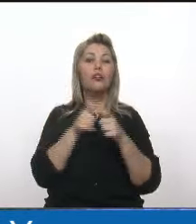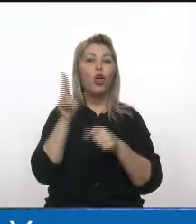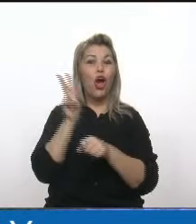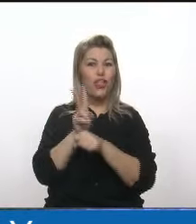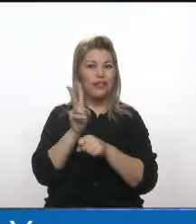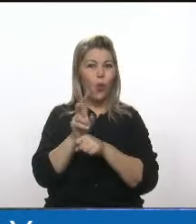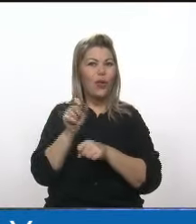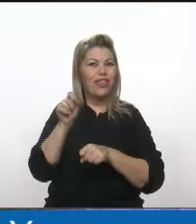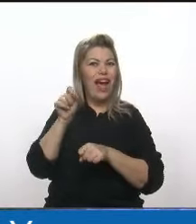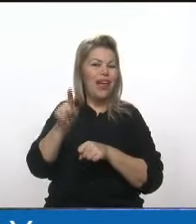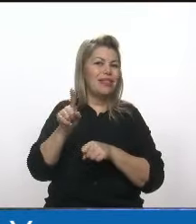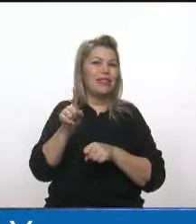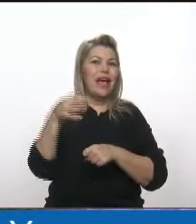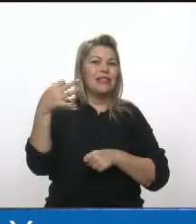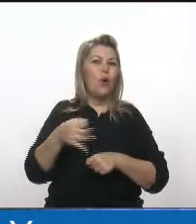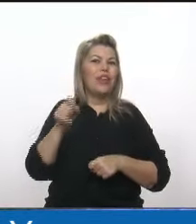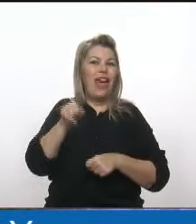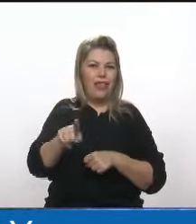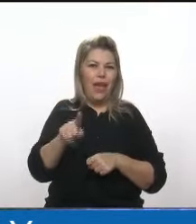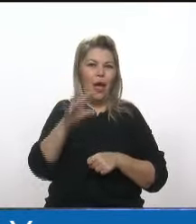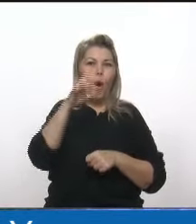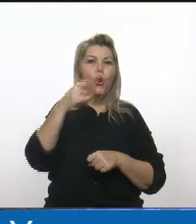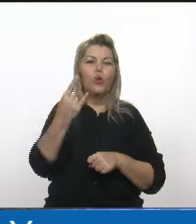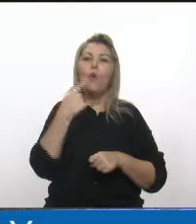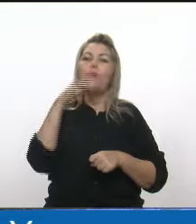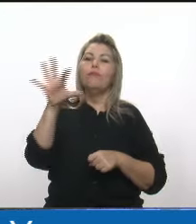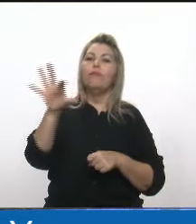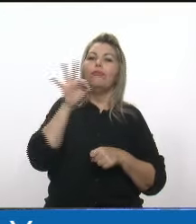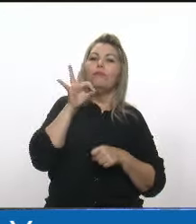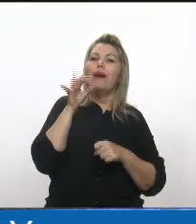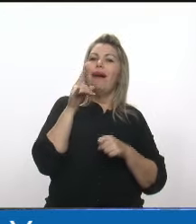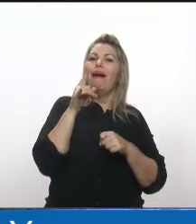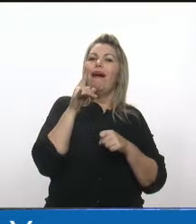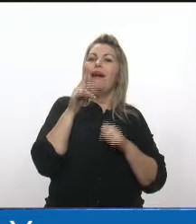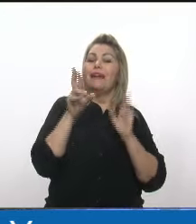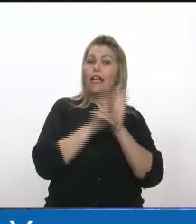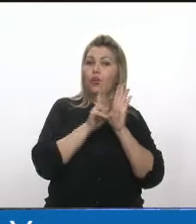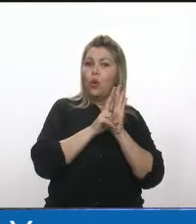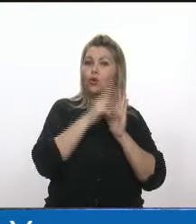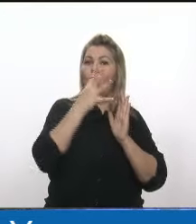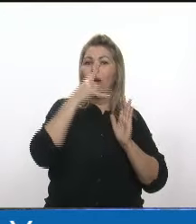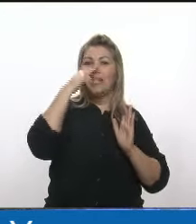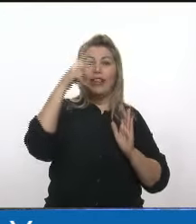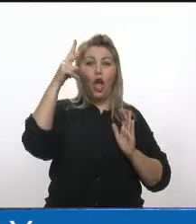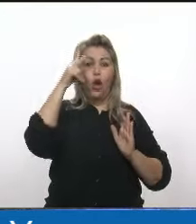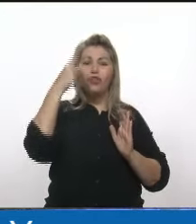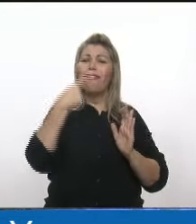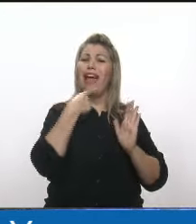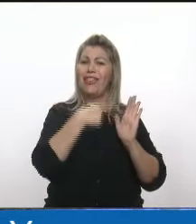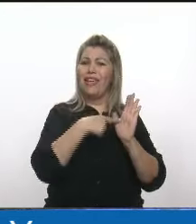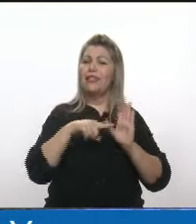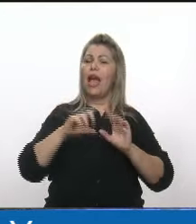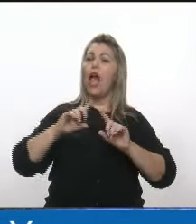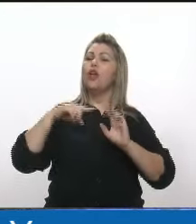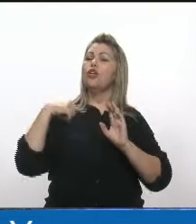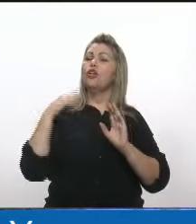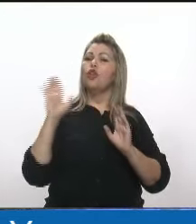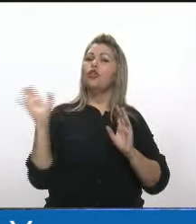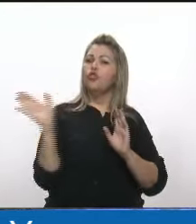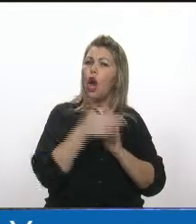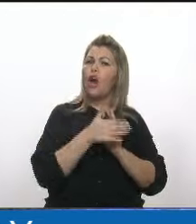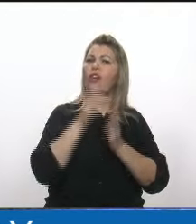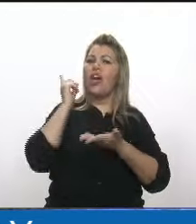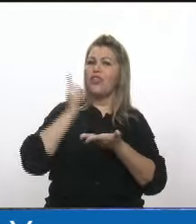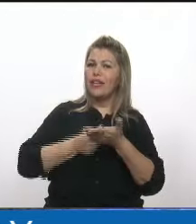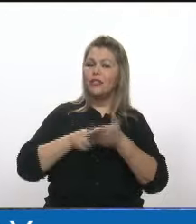resolución 478 qué decía entre otras cosas paso a leer todas las medidas legislativas que han alterado pretendan